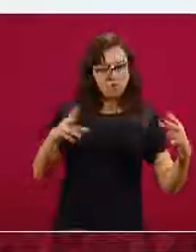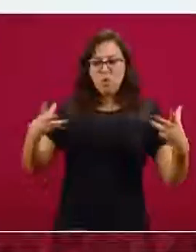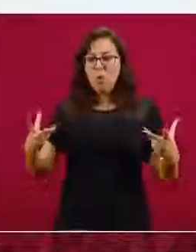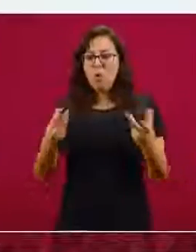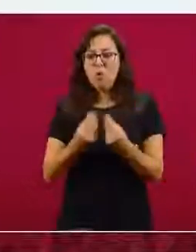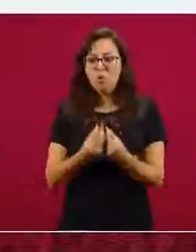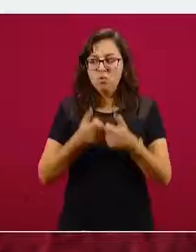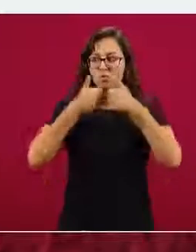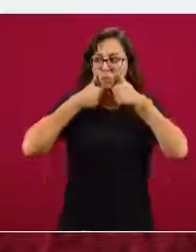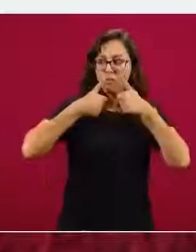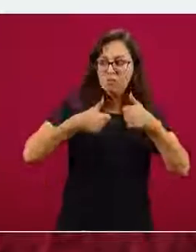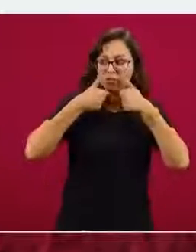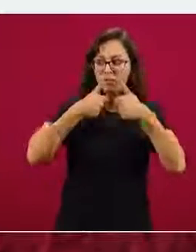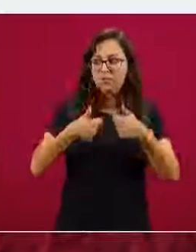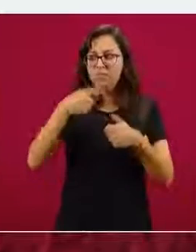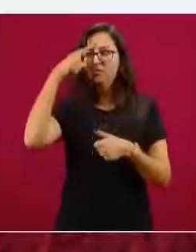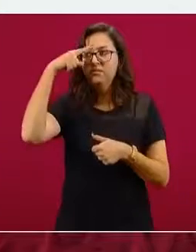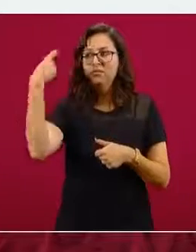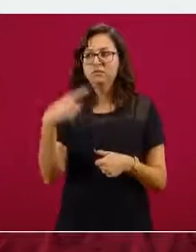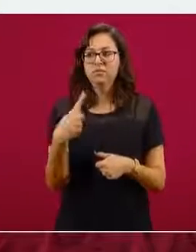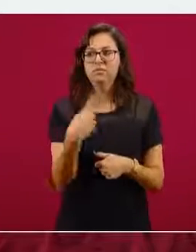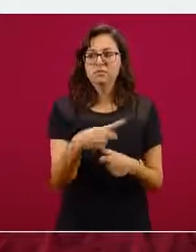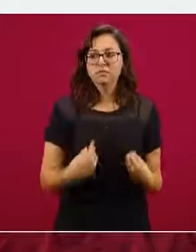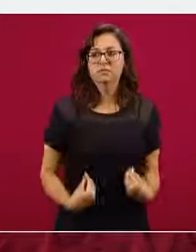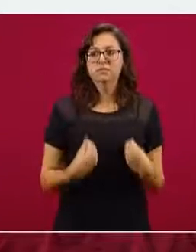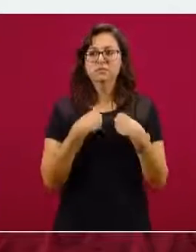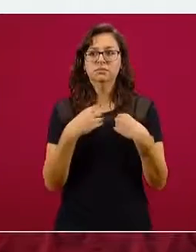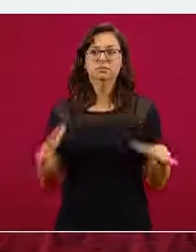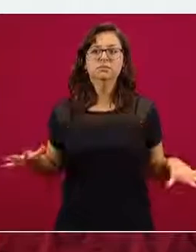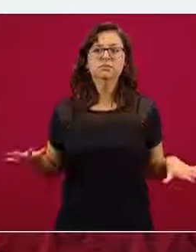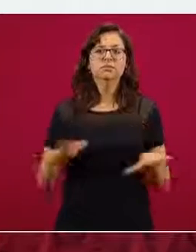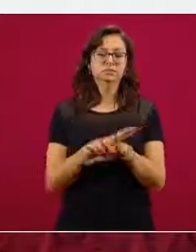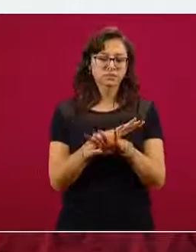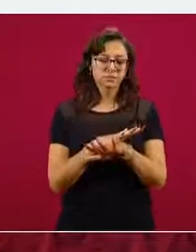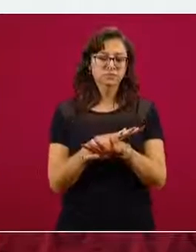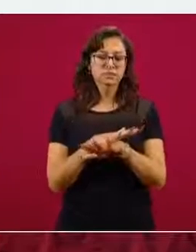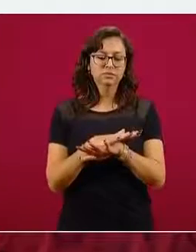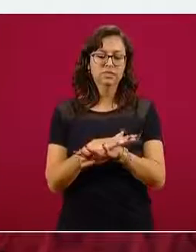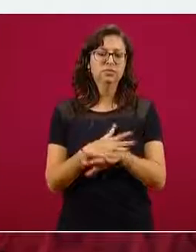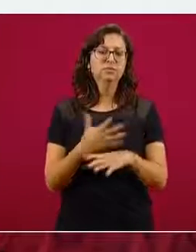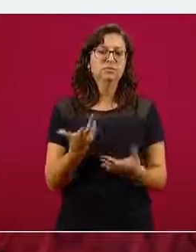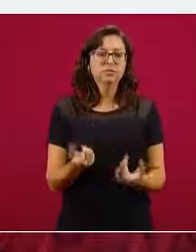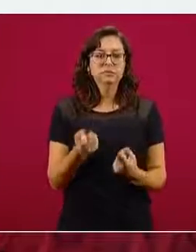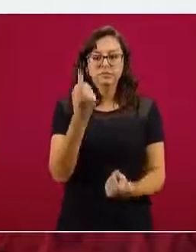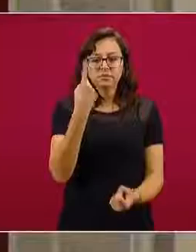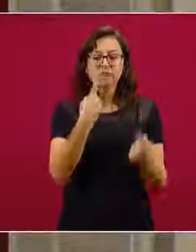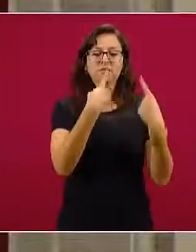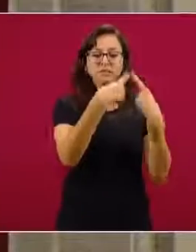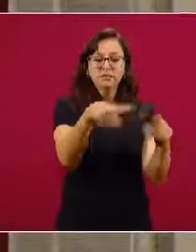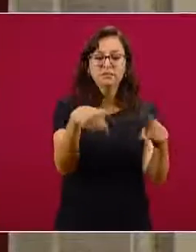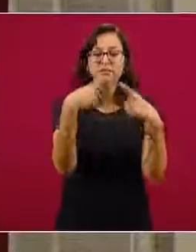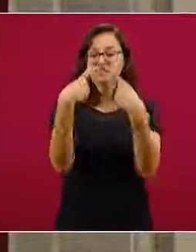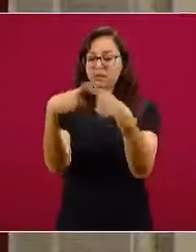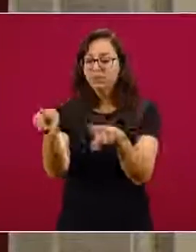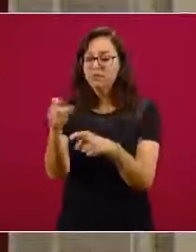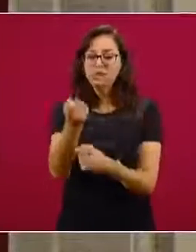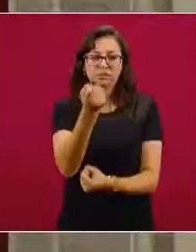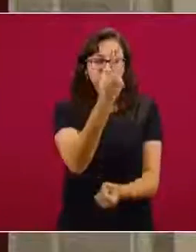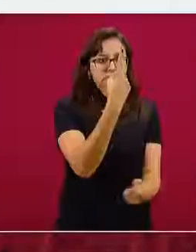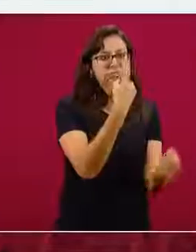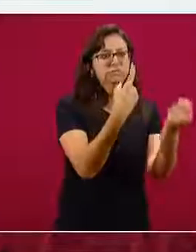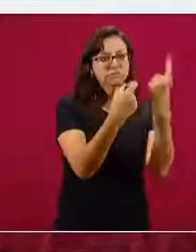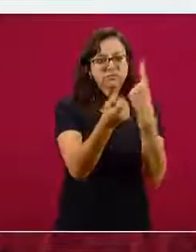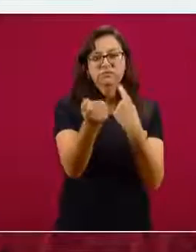todas las condiciones de vida que tienen estas familias, a diferencia de otros casos en donde eran intervenciones aisladas, que pues sí